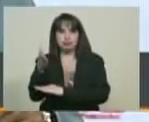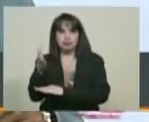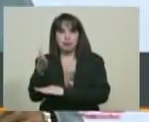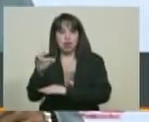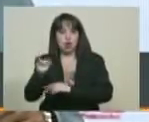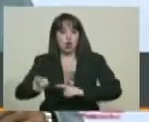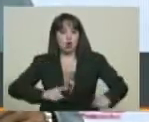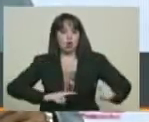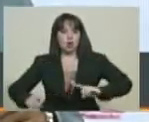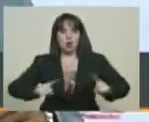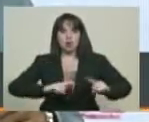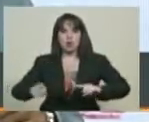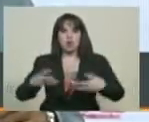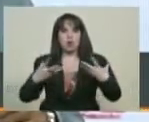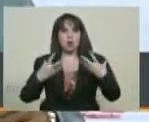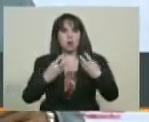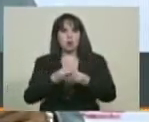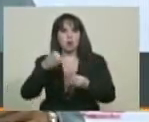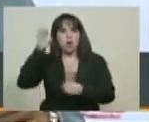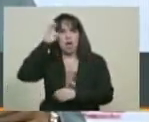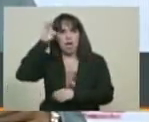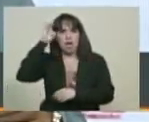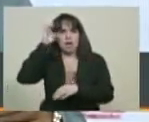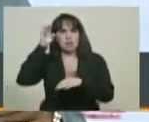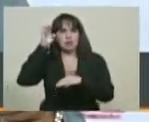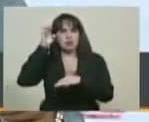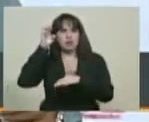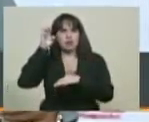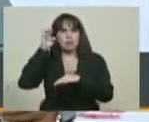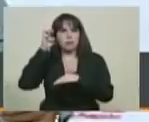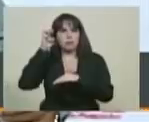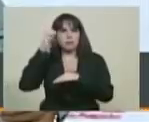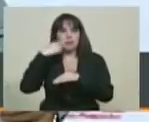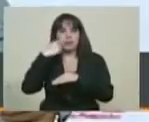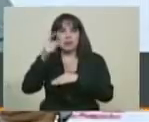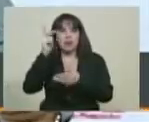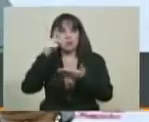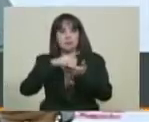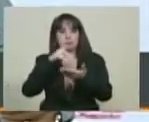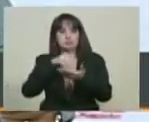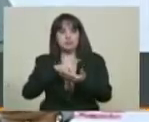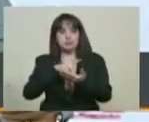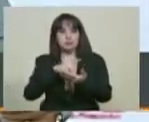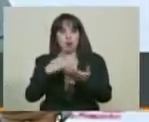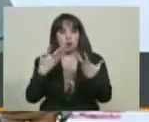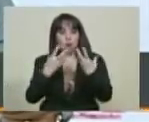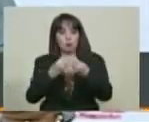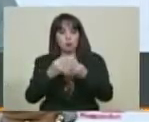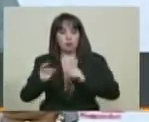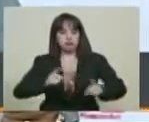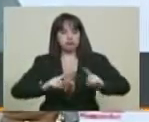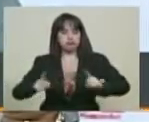Coordinen con Ernesto Villegas, también militante de la JP sube. Coordinen con Ernesto Villegas.